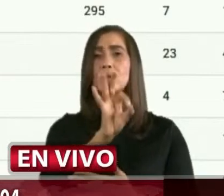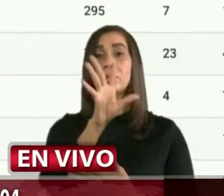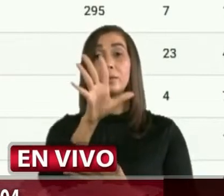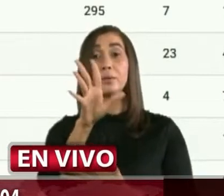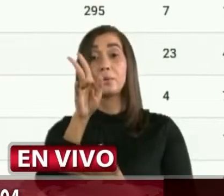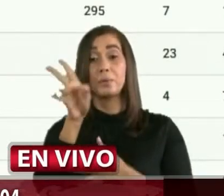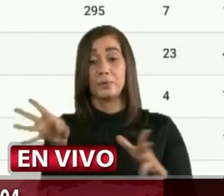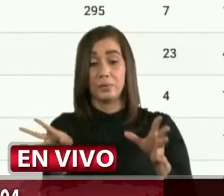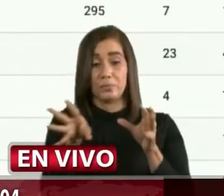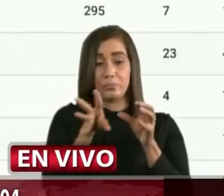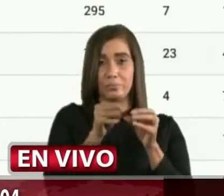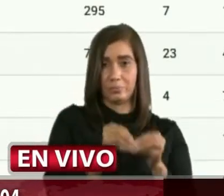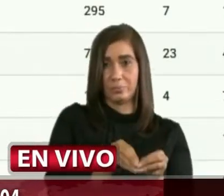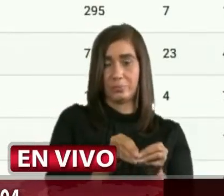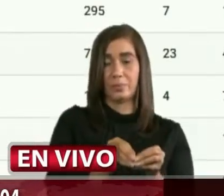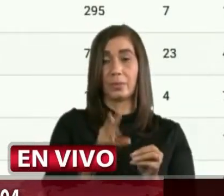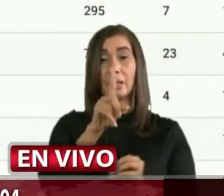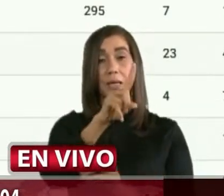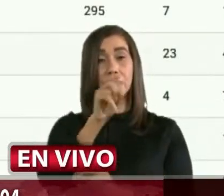295 acumulados,